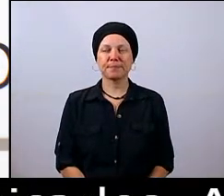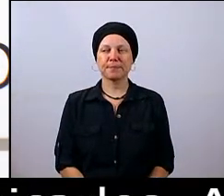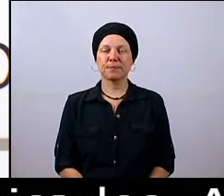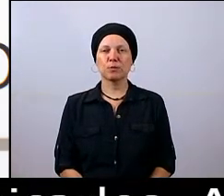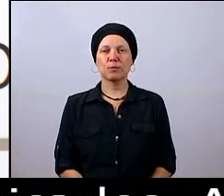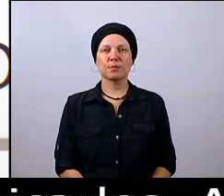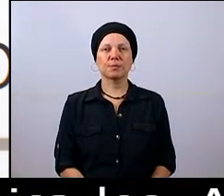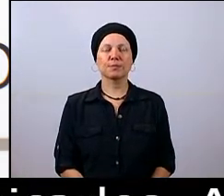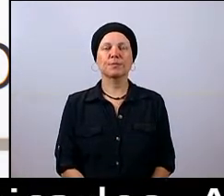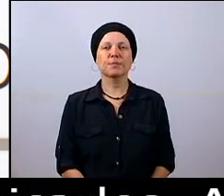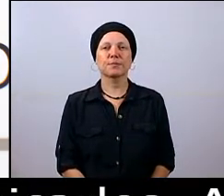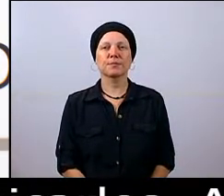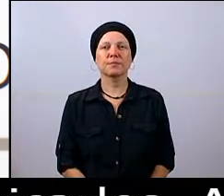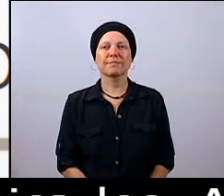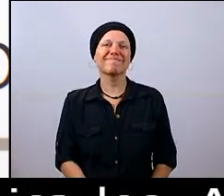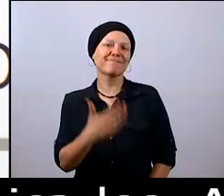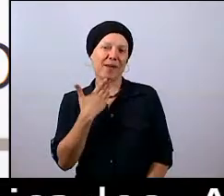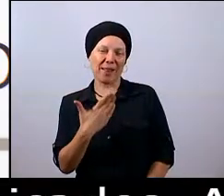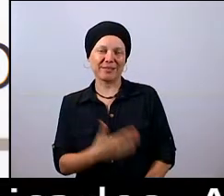que deseen formular. Gracias.